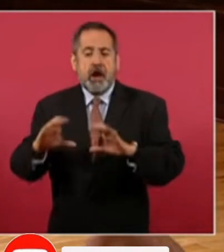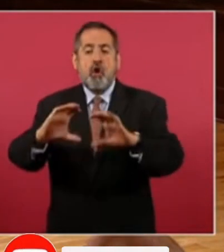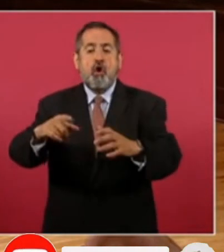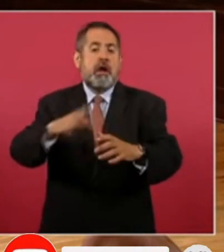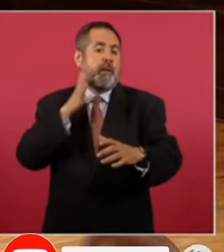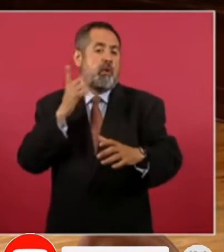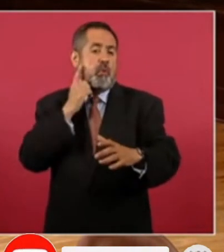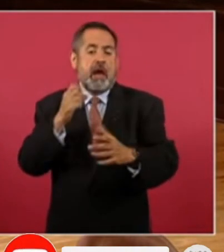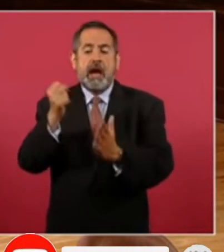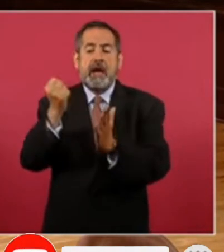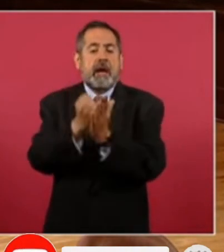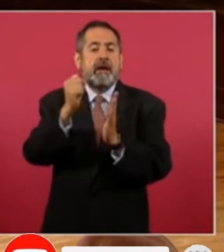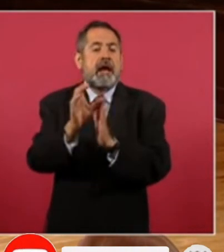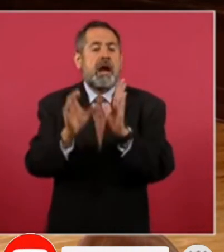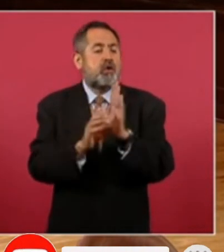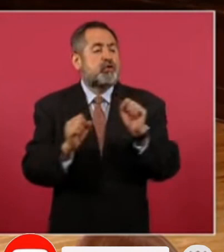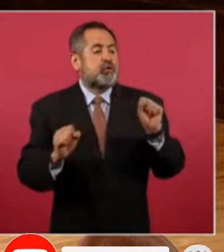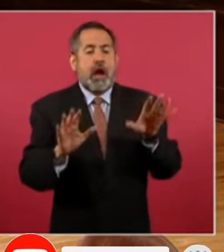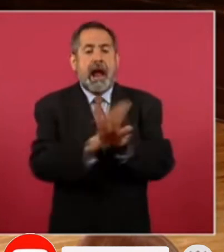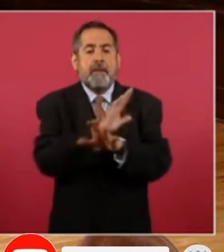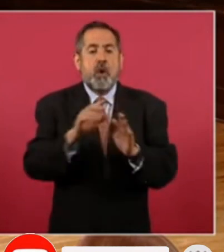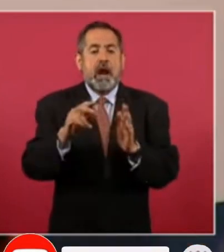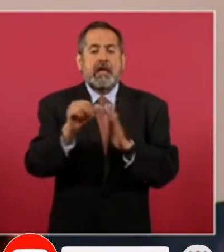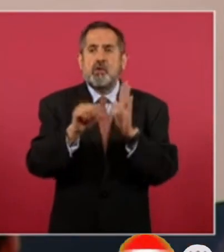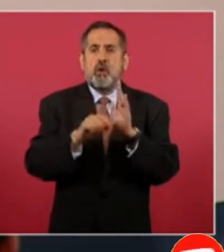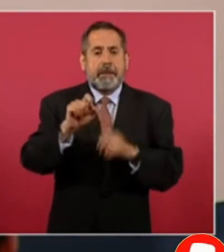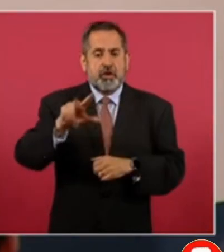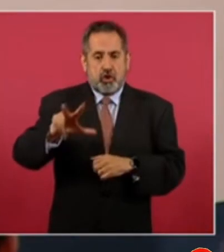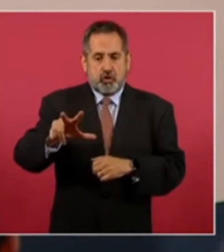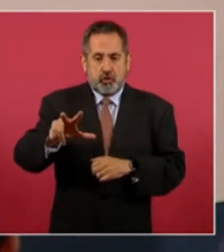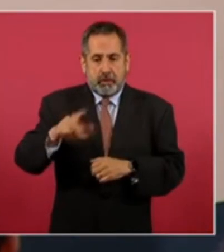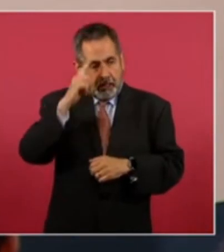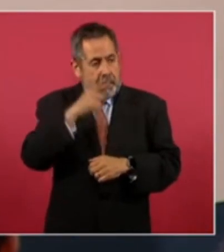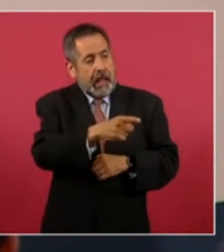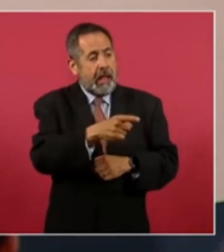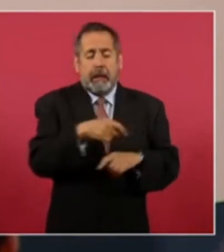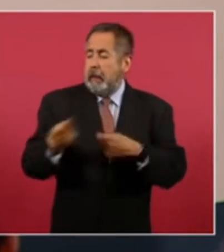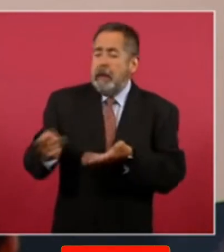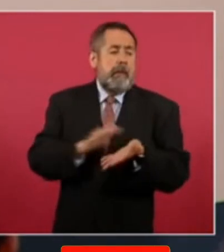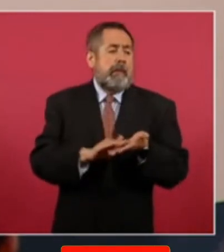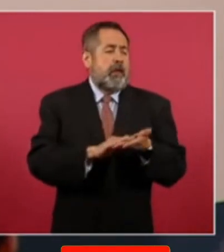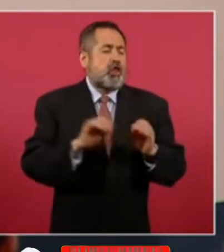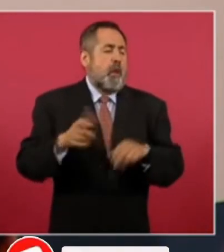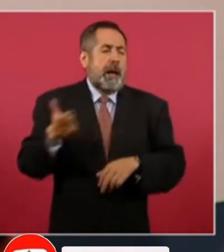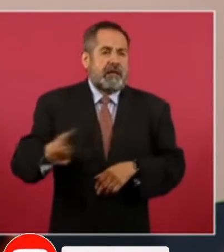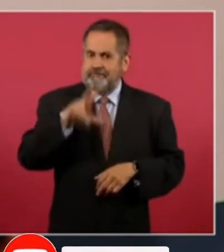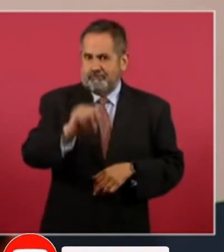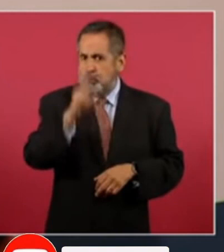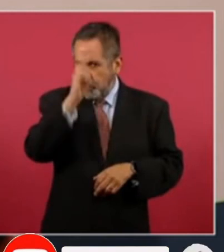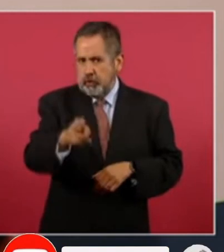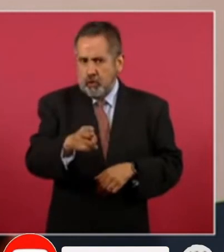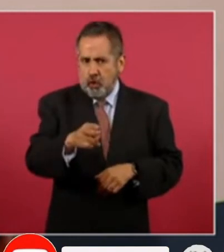al artículo 28 de la Constitución para prohibir la condonación de impuestos. La erradicación de